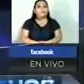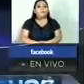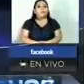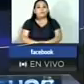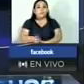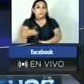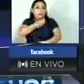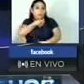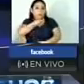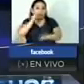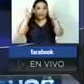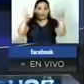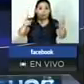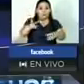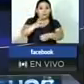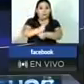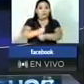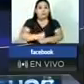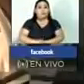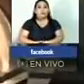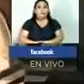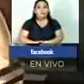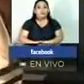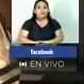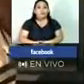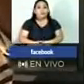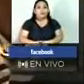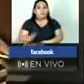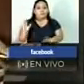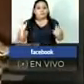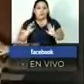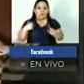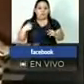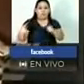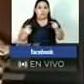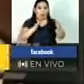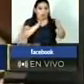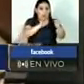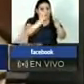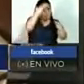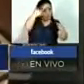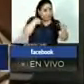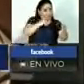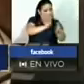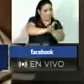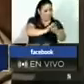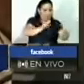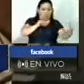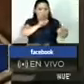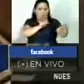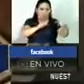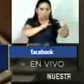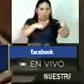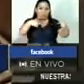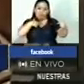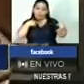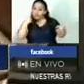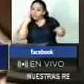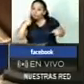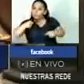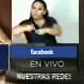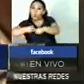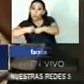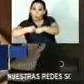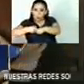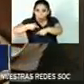Más noticias en el siguiente resumen. No, ahí teníamos una discusión con ella y yo tomé un cuchillo que